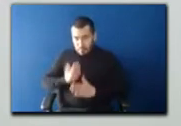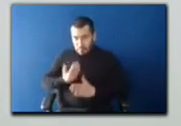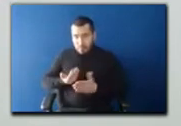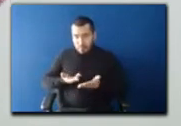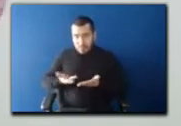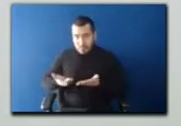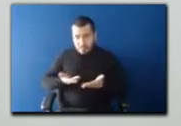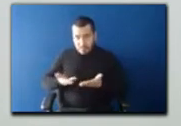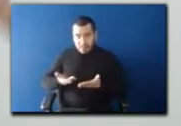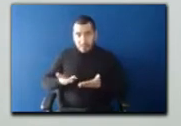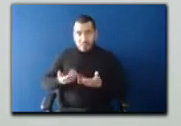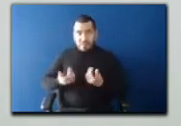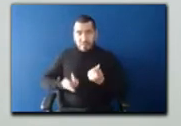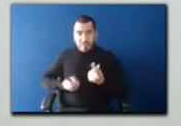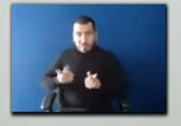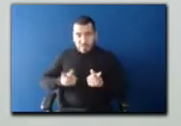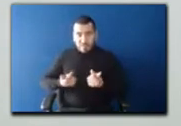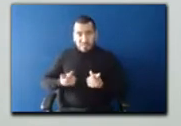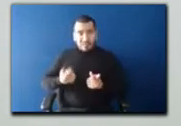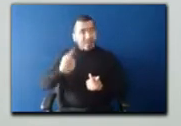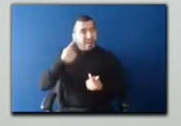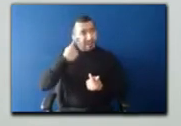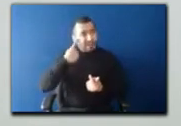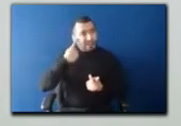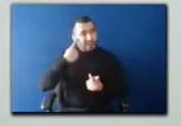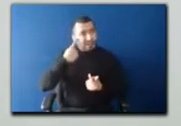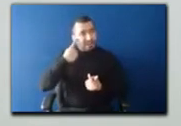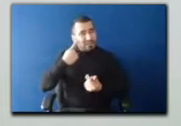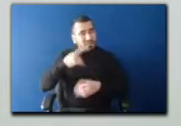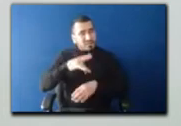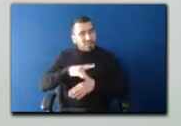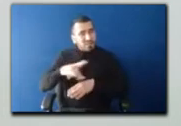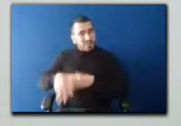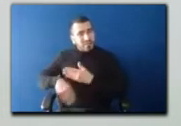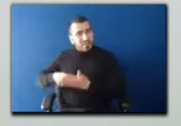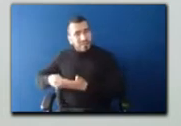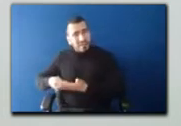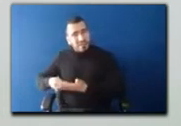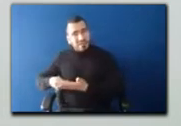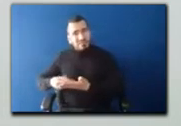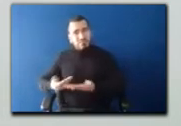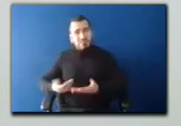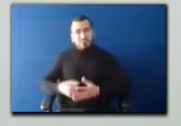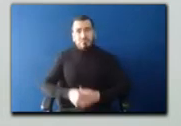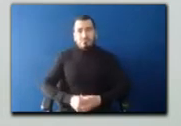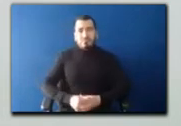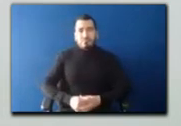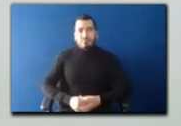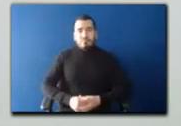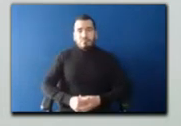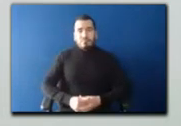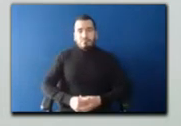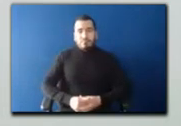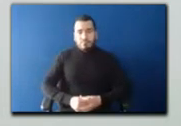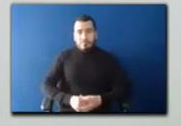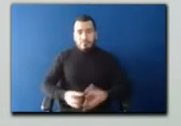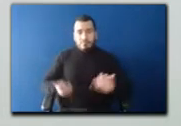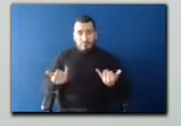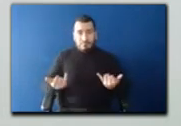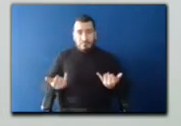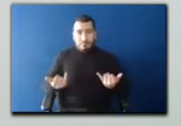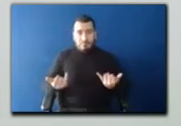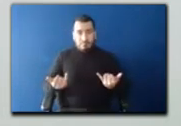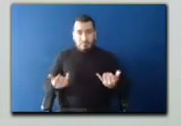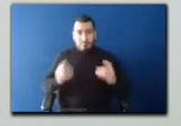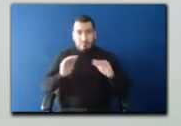porque creen que le van a cobrar más de lo que tienen que cobrarle, etcétera. Mi invitación en ese punto es,